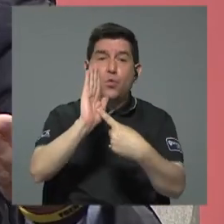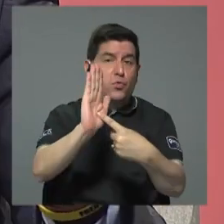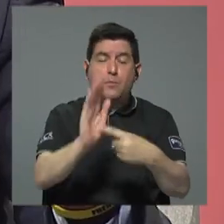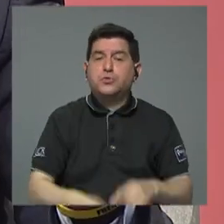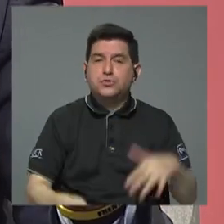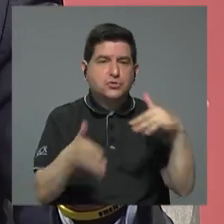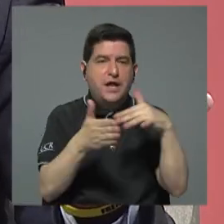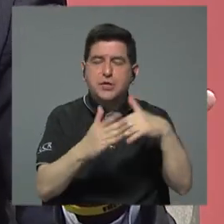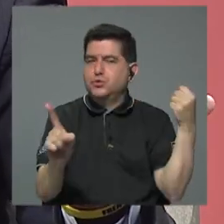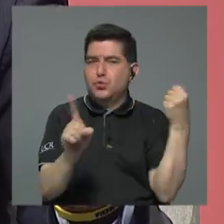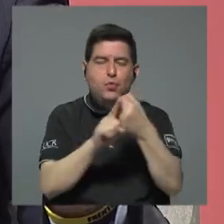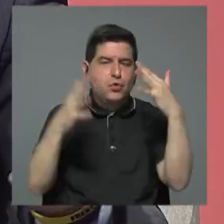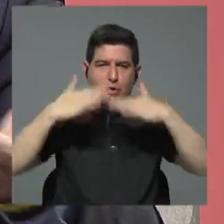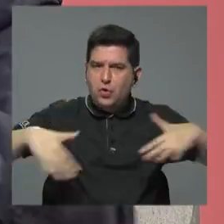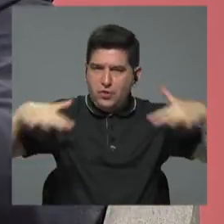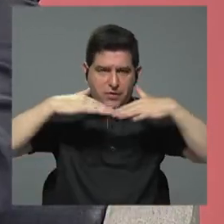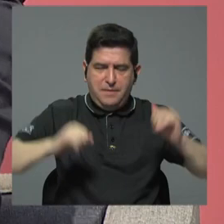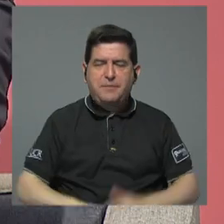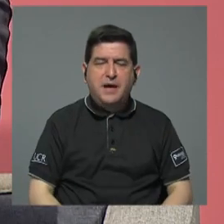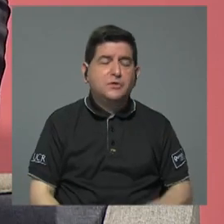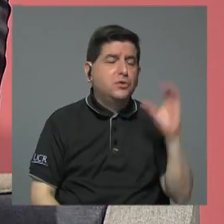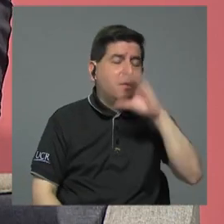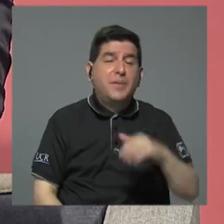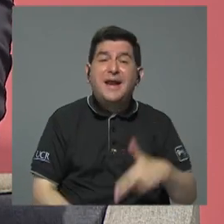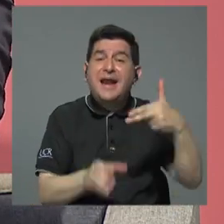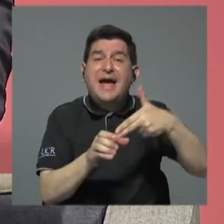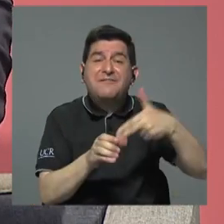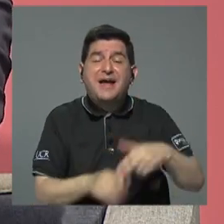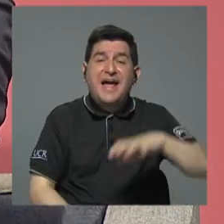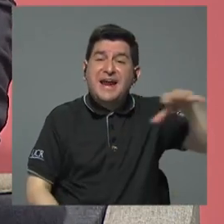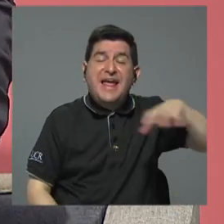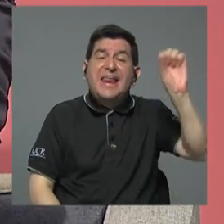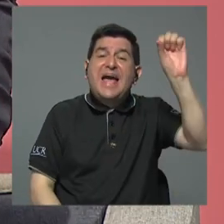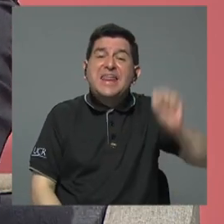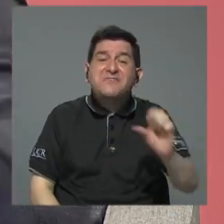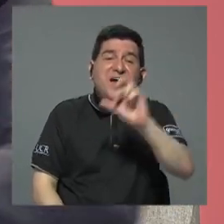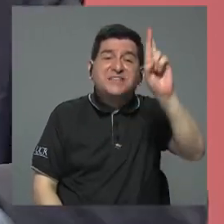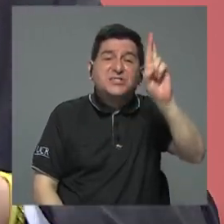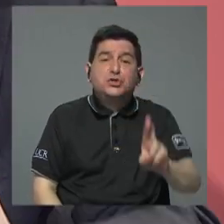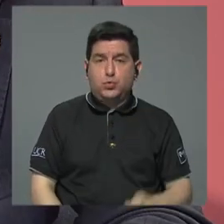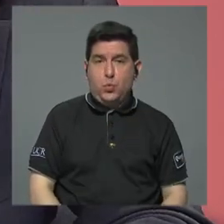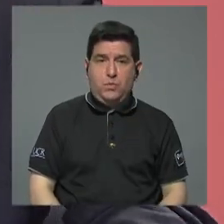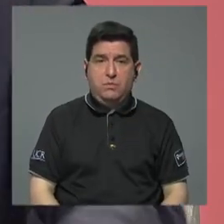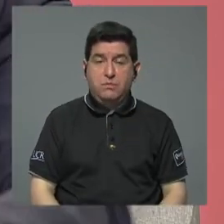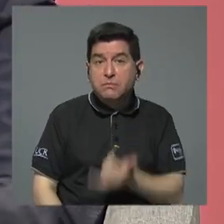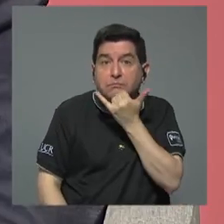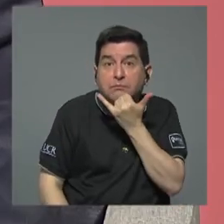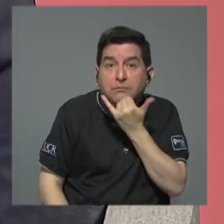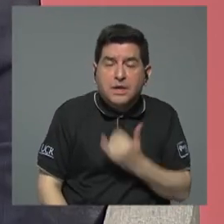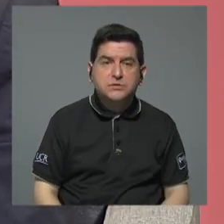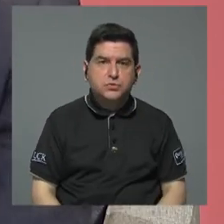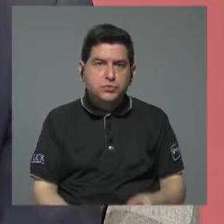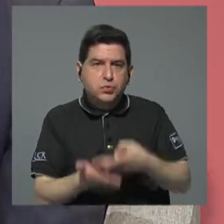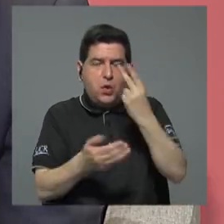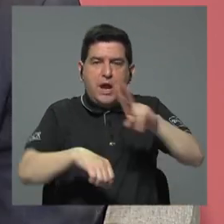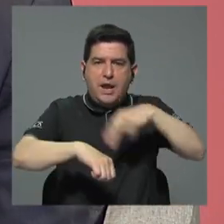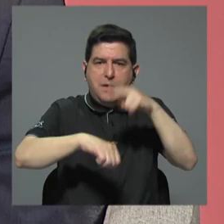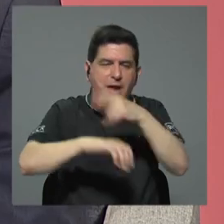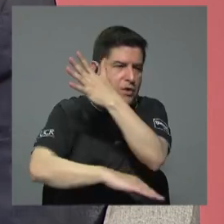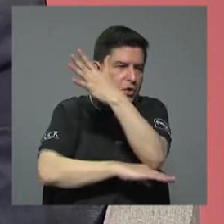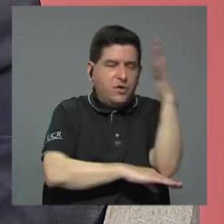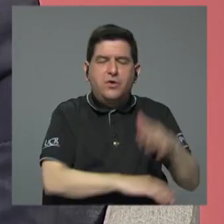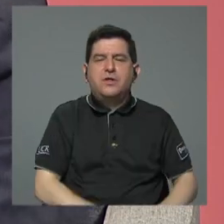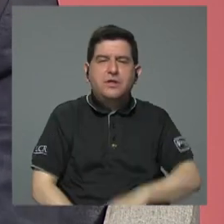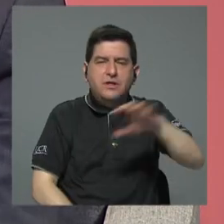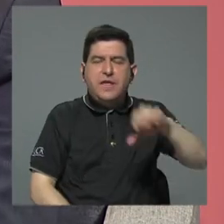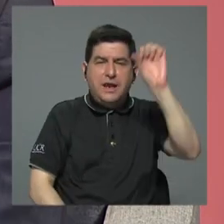un estudio de impacto ambiental para explorar petróleo en el Caribe Sur de Costa Rica, porque resulta que la riqueza natural del Caribe Sur